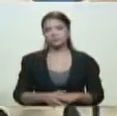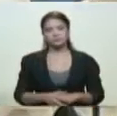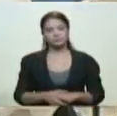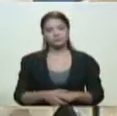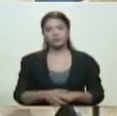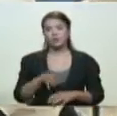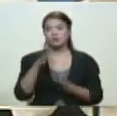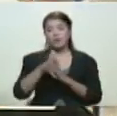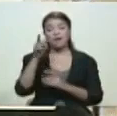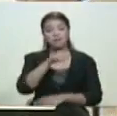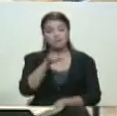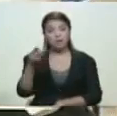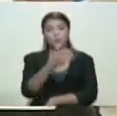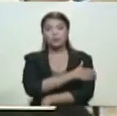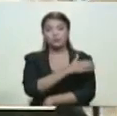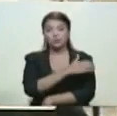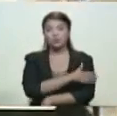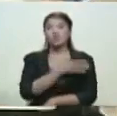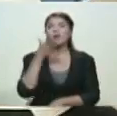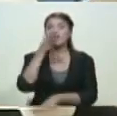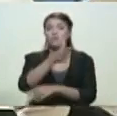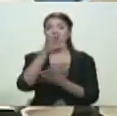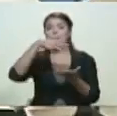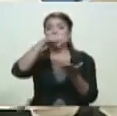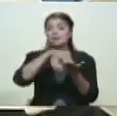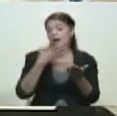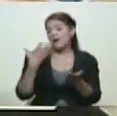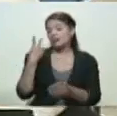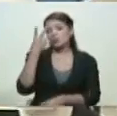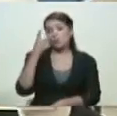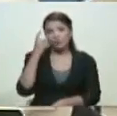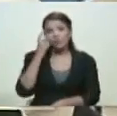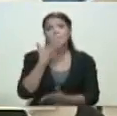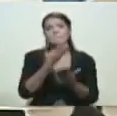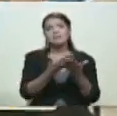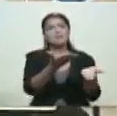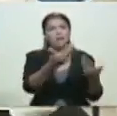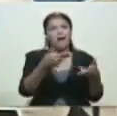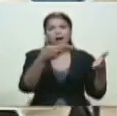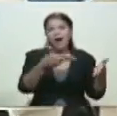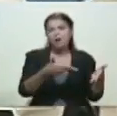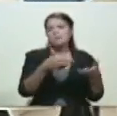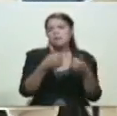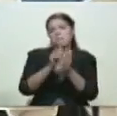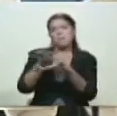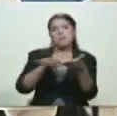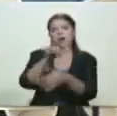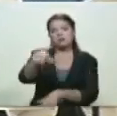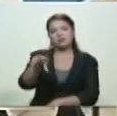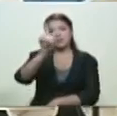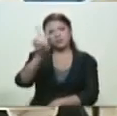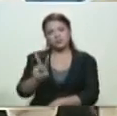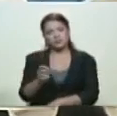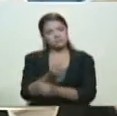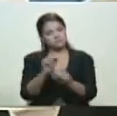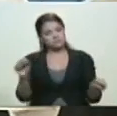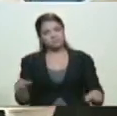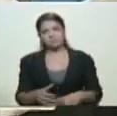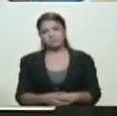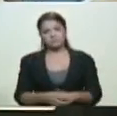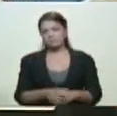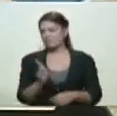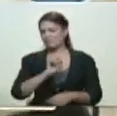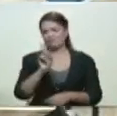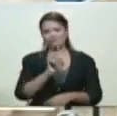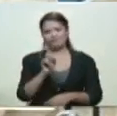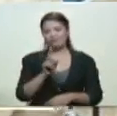esa oposición que fue a Miami hace apenas 2 días a pedir armas para la violencia en Venezuela. Eso no va a ocurrir.